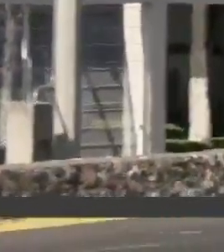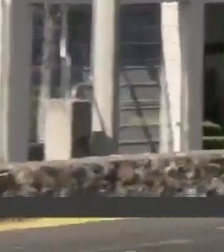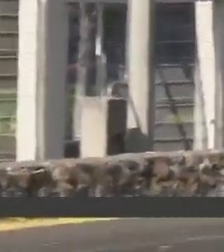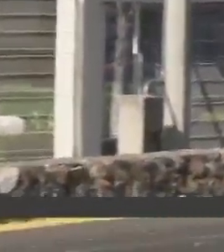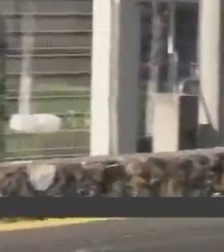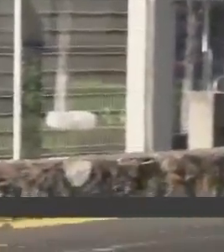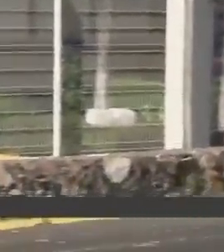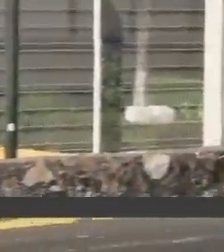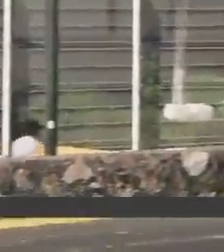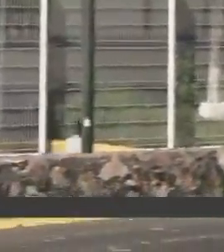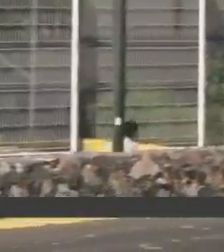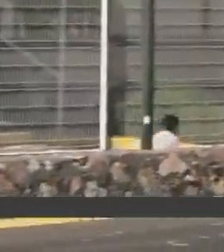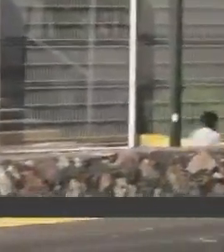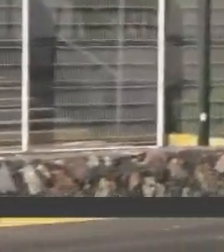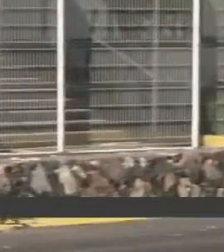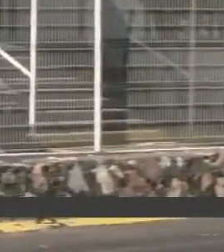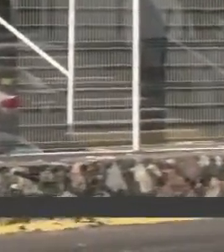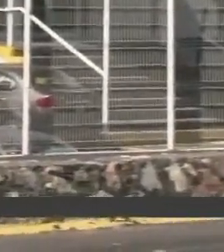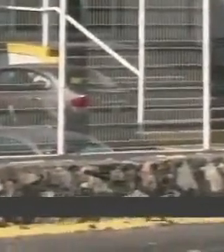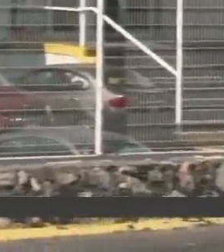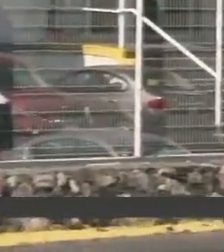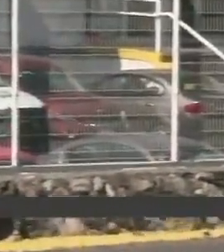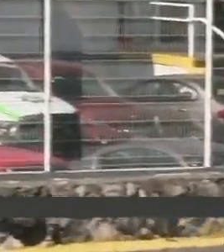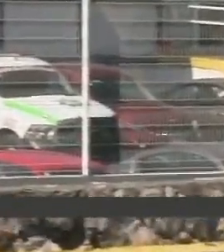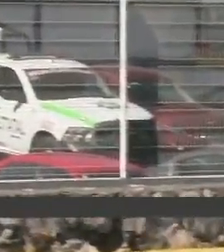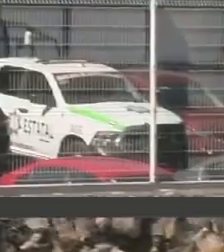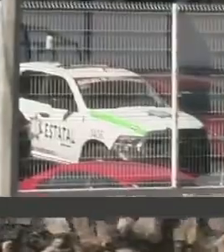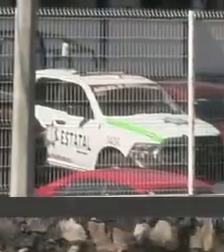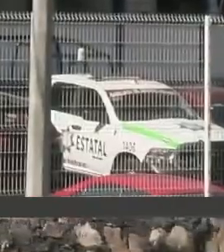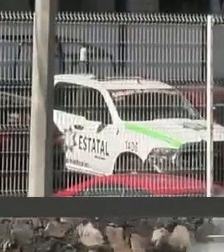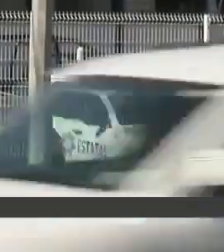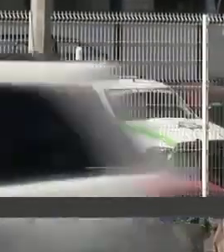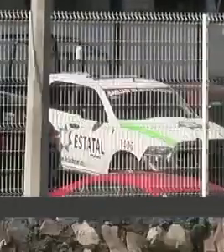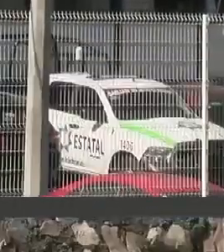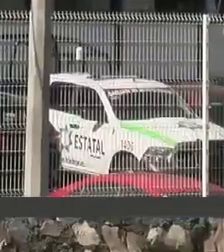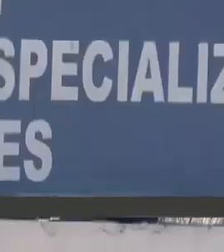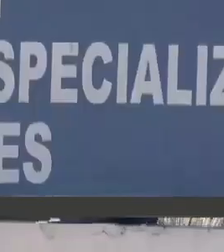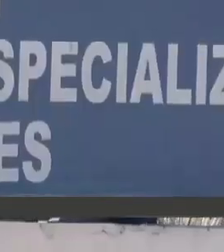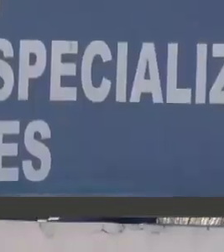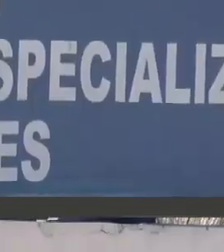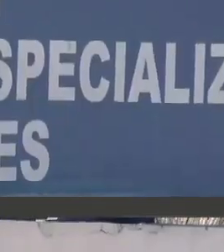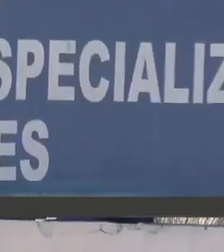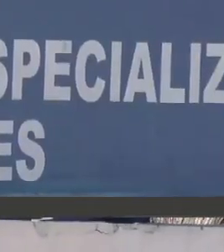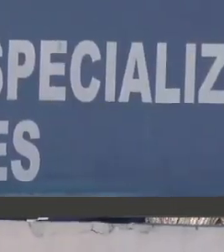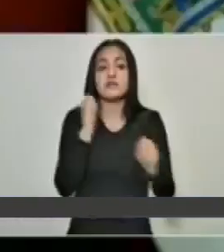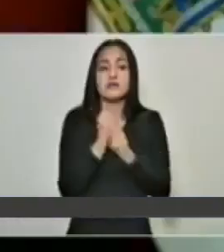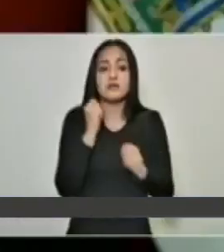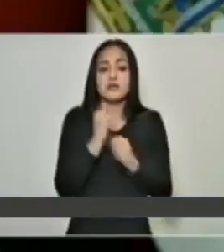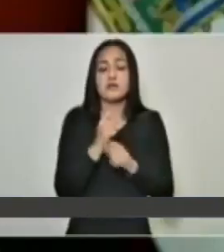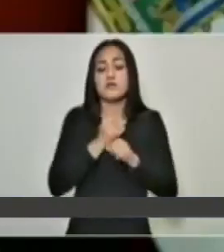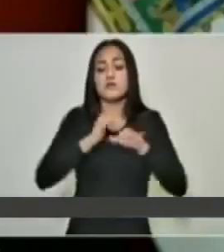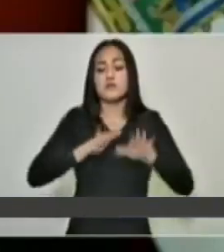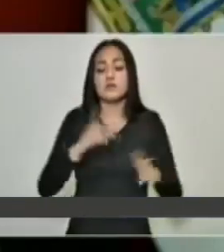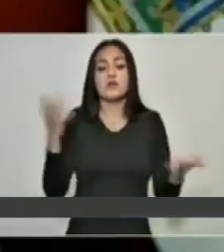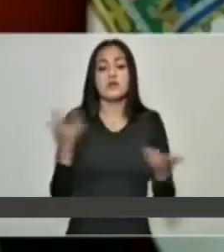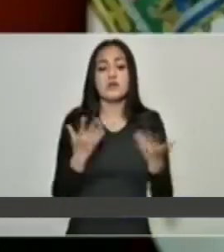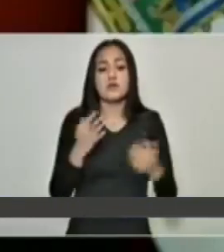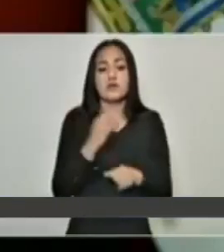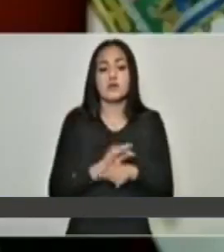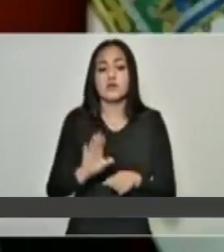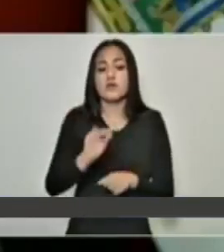cereso cobit permanecen 30 personas que dieron positivo a esta enfermedad una señora con